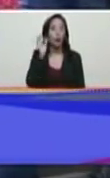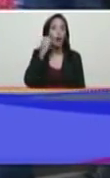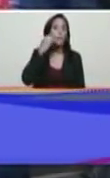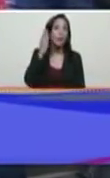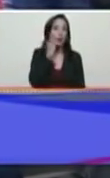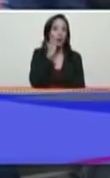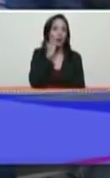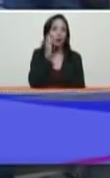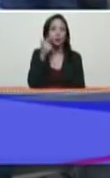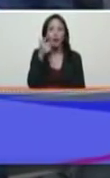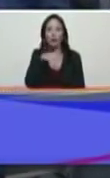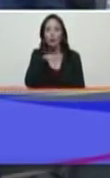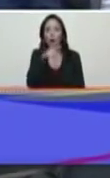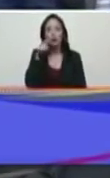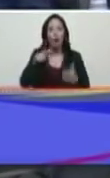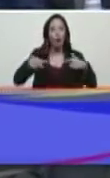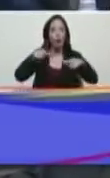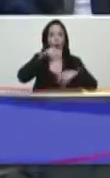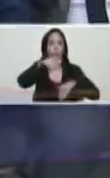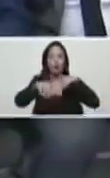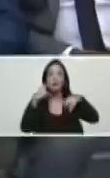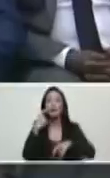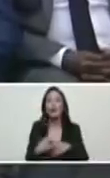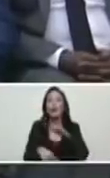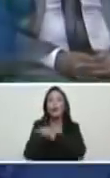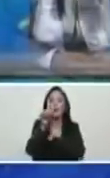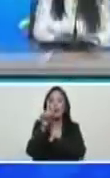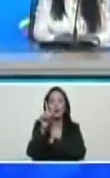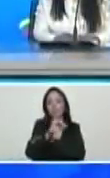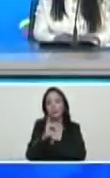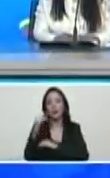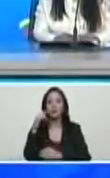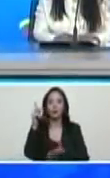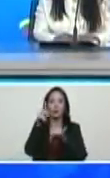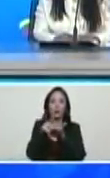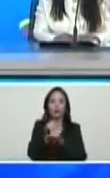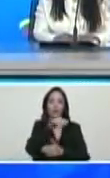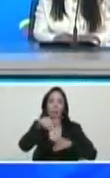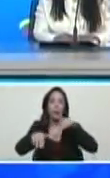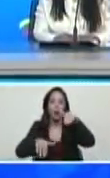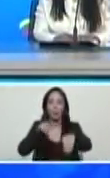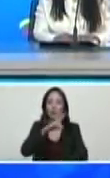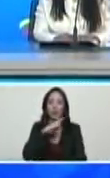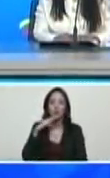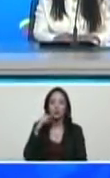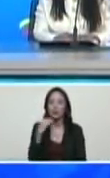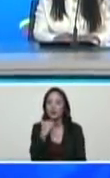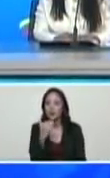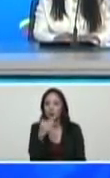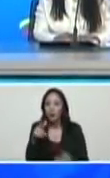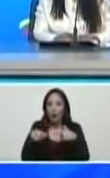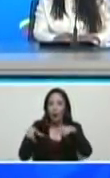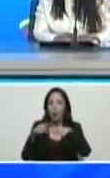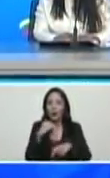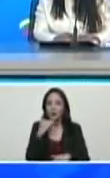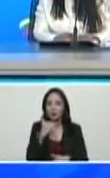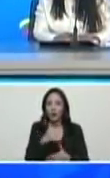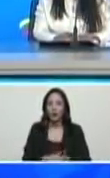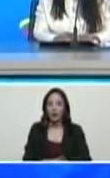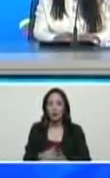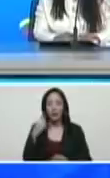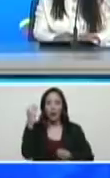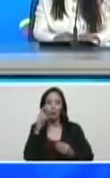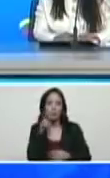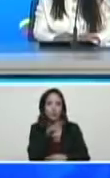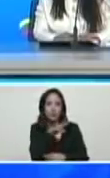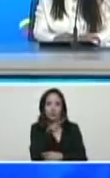los Roques. Yo he ido una sola vez en mi vida a los Roques. Cuando uno se va acercando, le parece que es mentira que